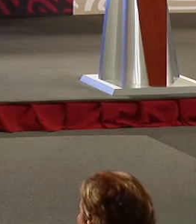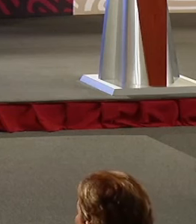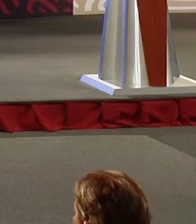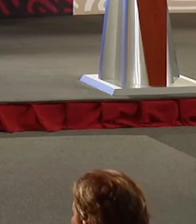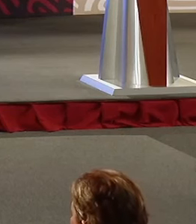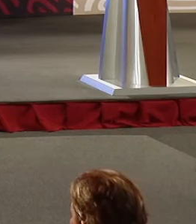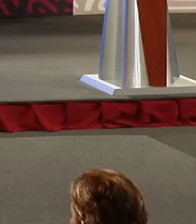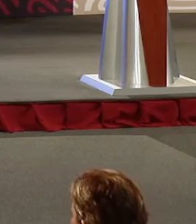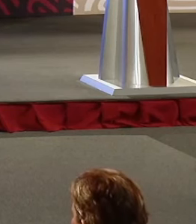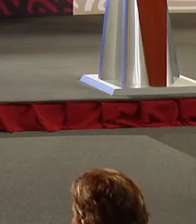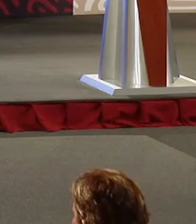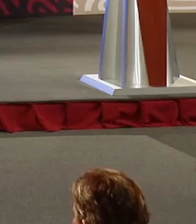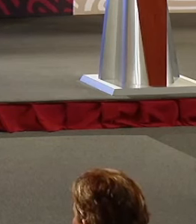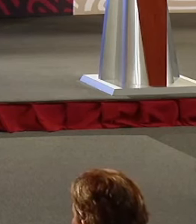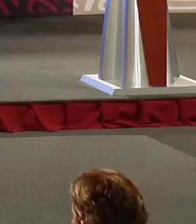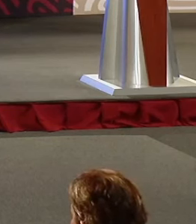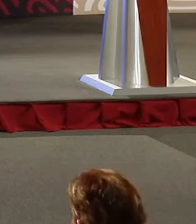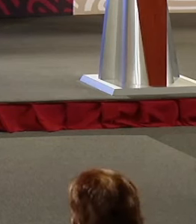Ahí escuchamos un poco mejor.